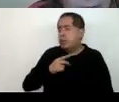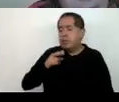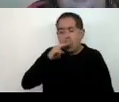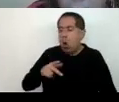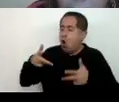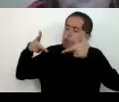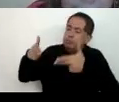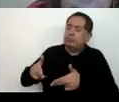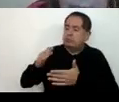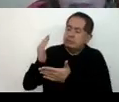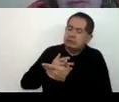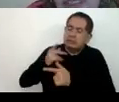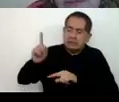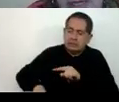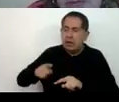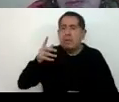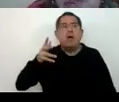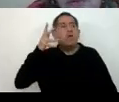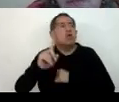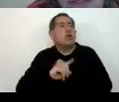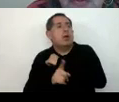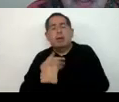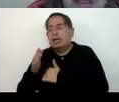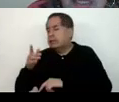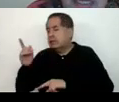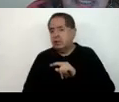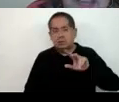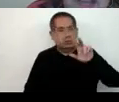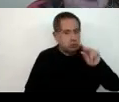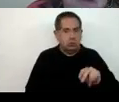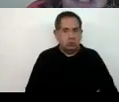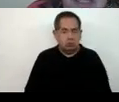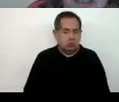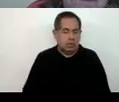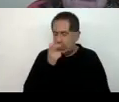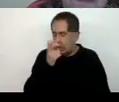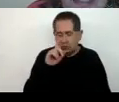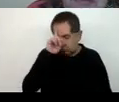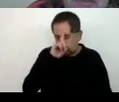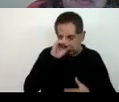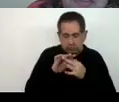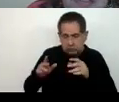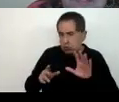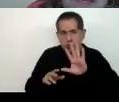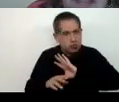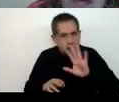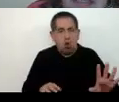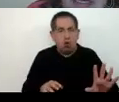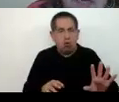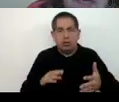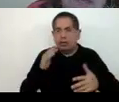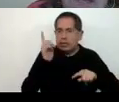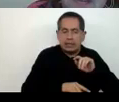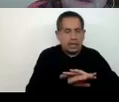que operar para que no tengas embarazos, no, eso no puede suceder. Este tipo de actuaciones se deben de